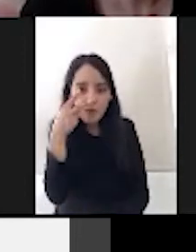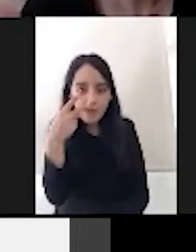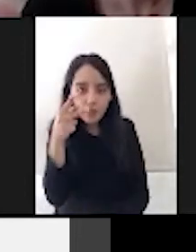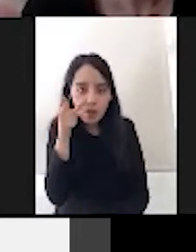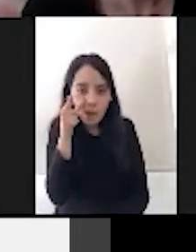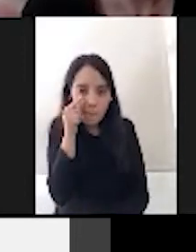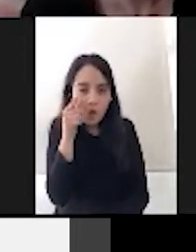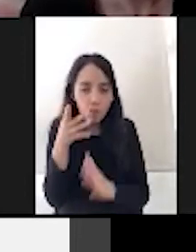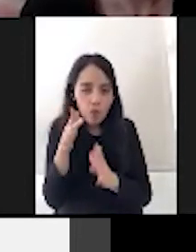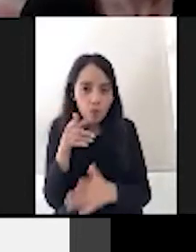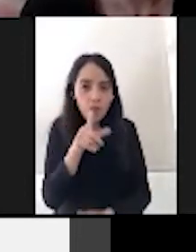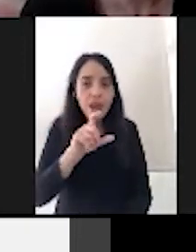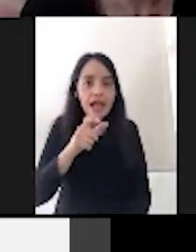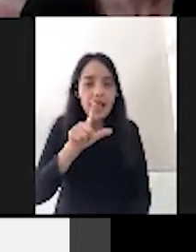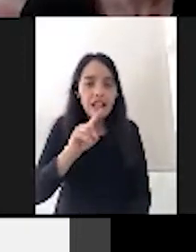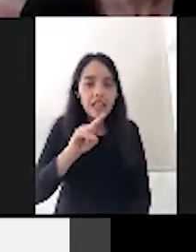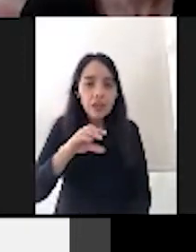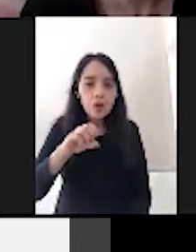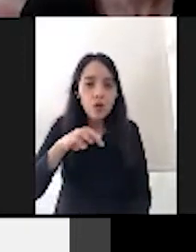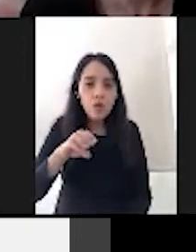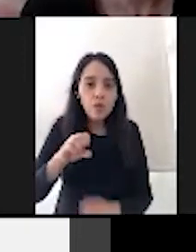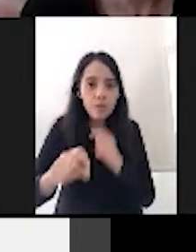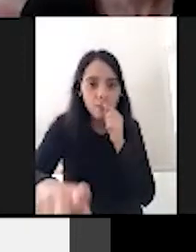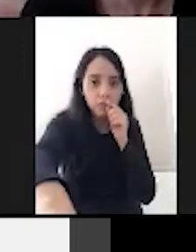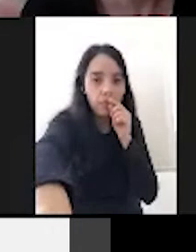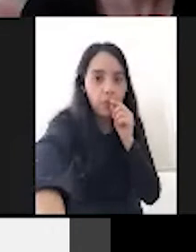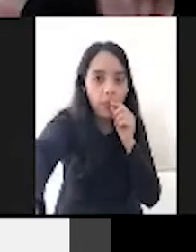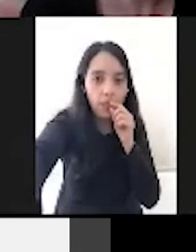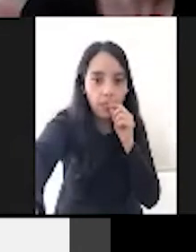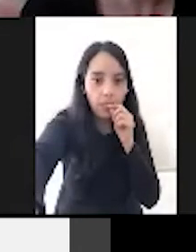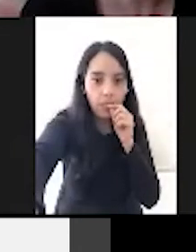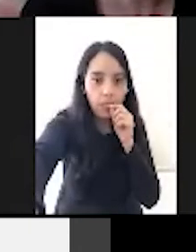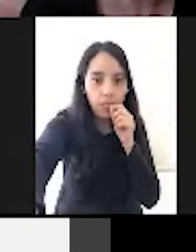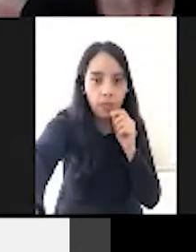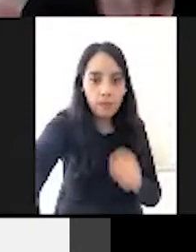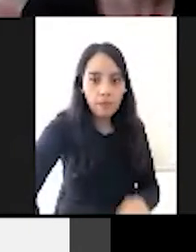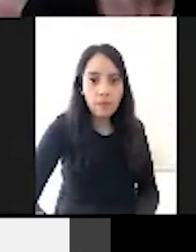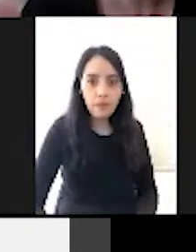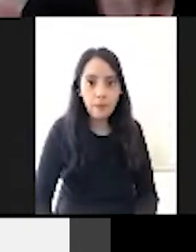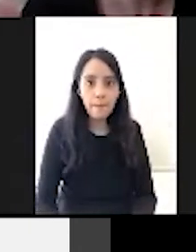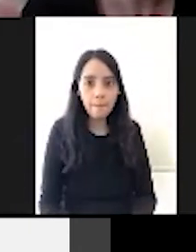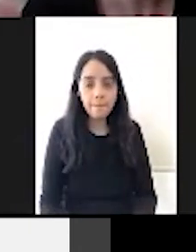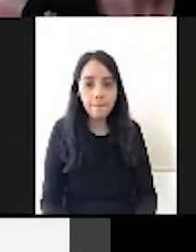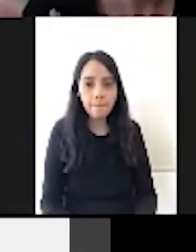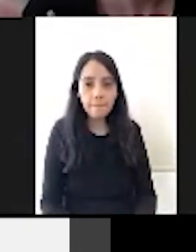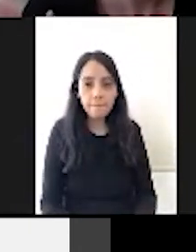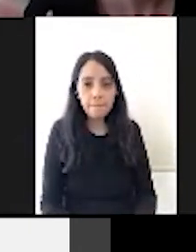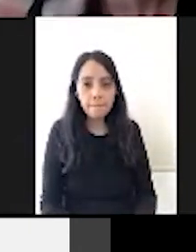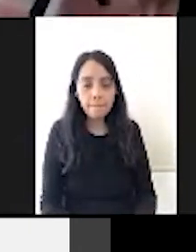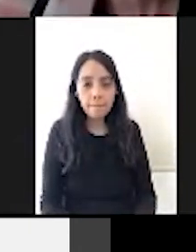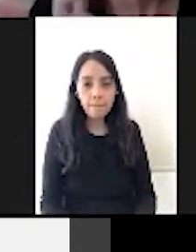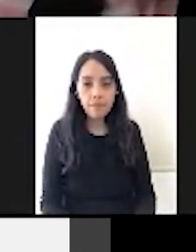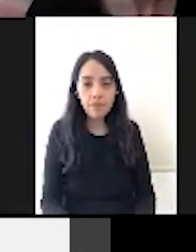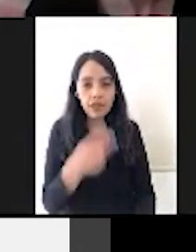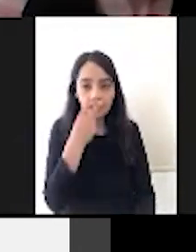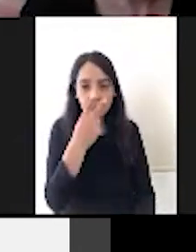con glaucoma en distintos estadios en que se observa una pérdida del campo visual hasta llegar al glaucoma extremo en que se observa esta visión